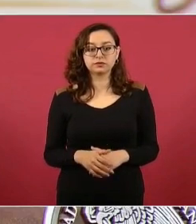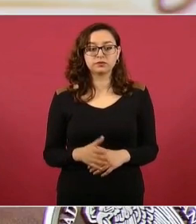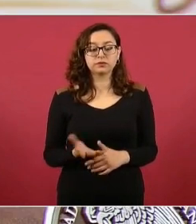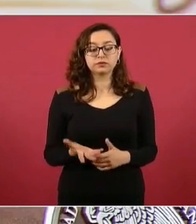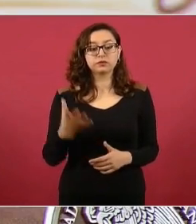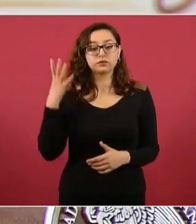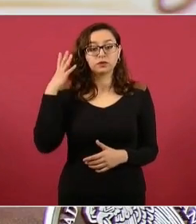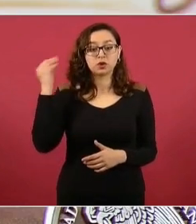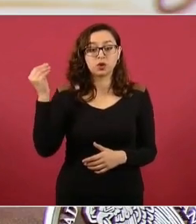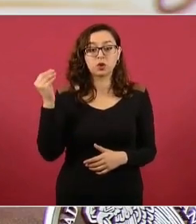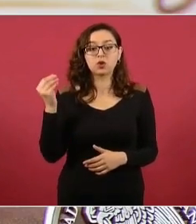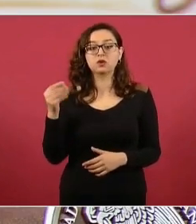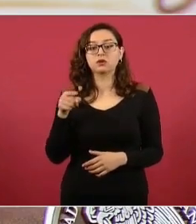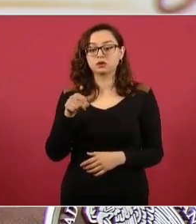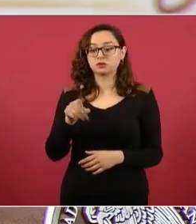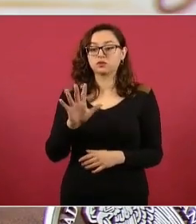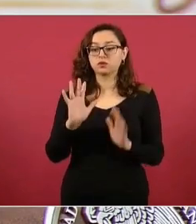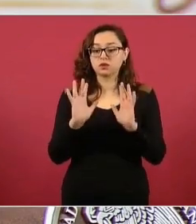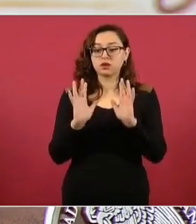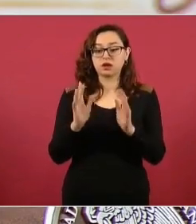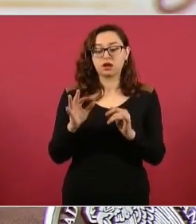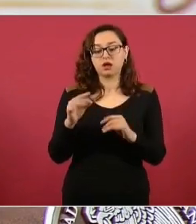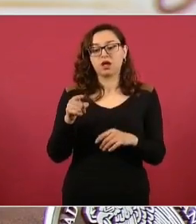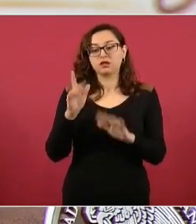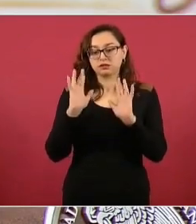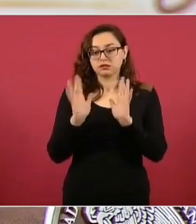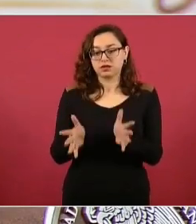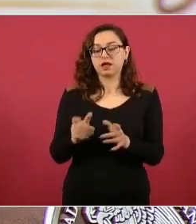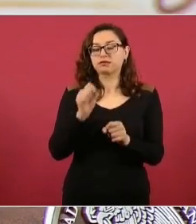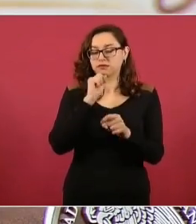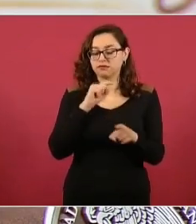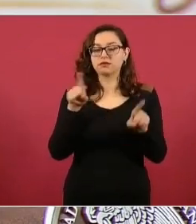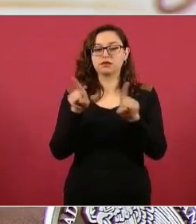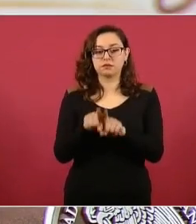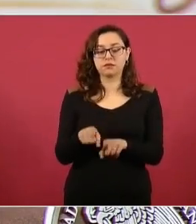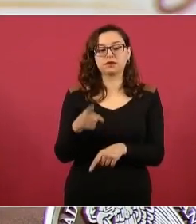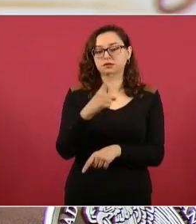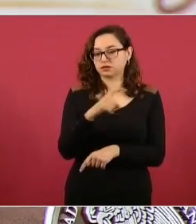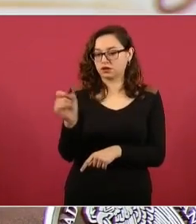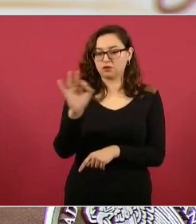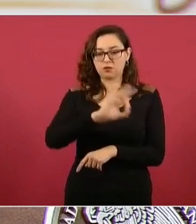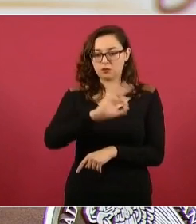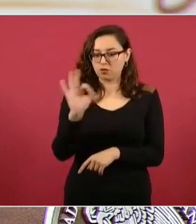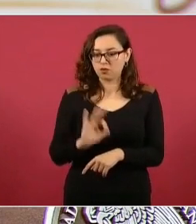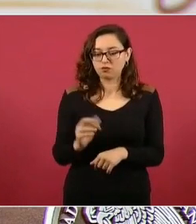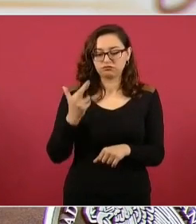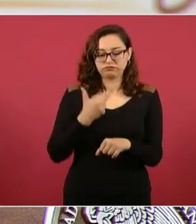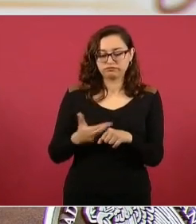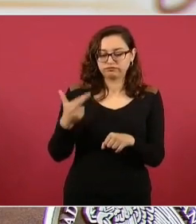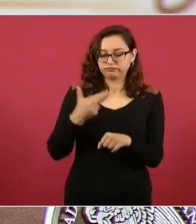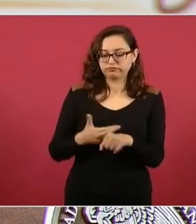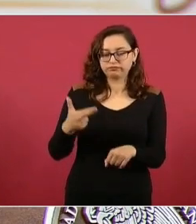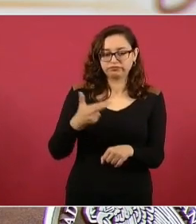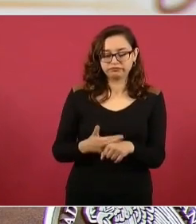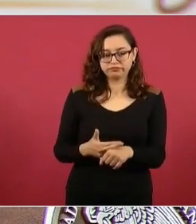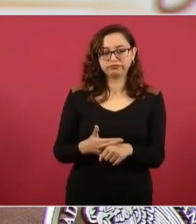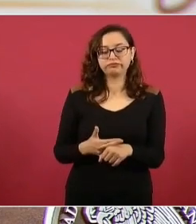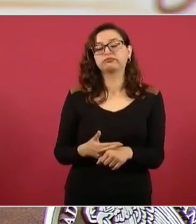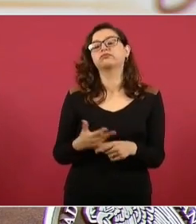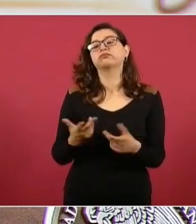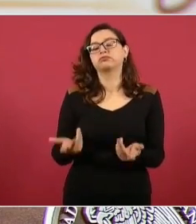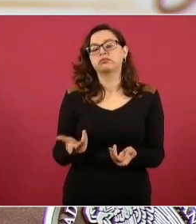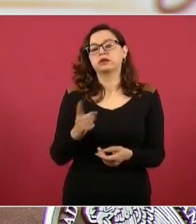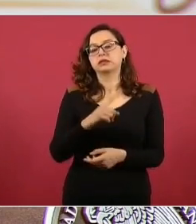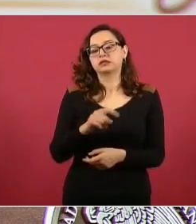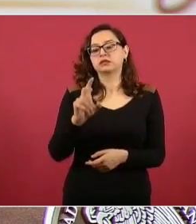de las unidades se trata de 5 hospitales y una unidad de especialidad médica es el instituto estatal de cancerología y